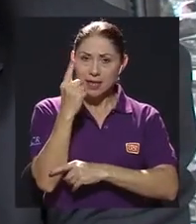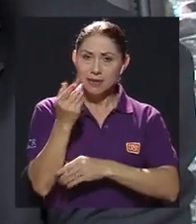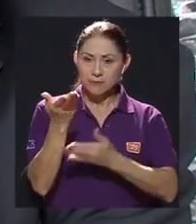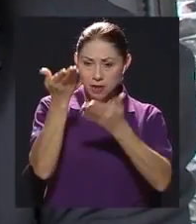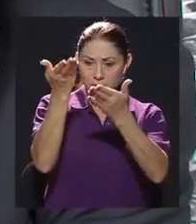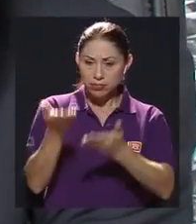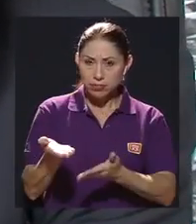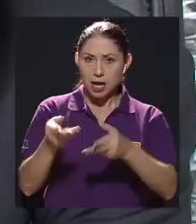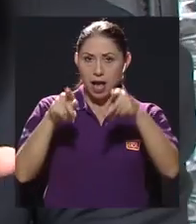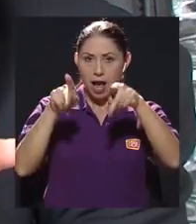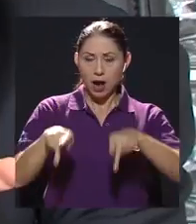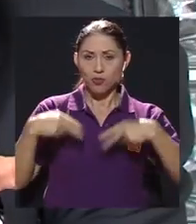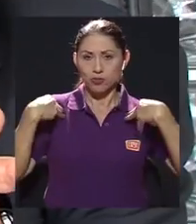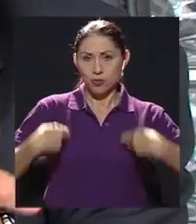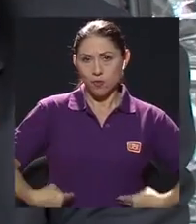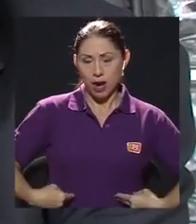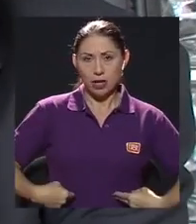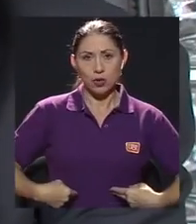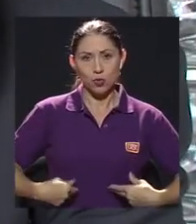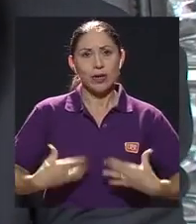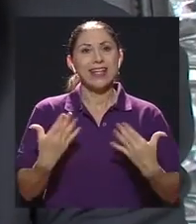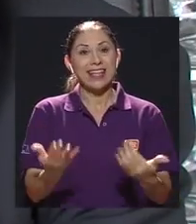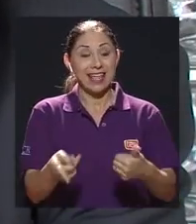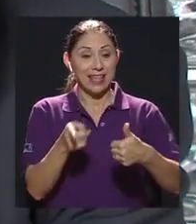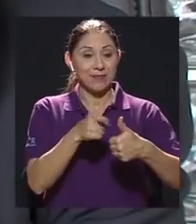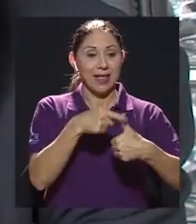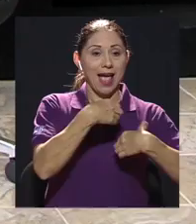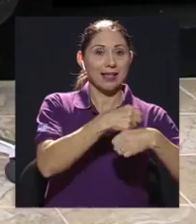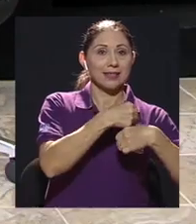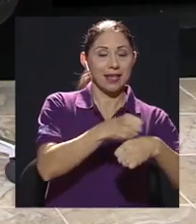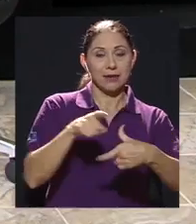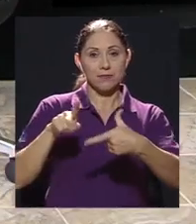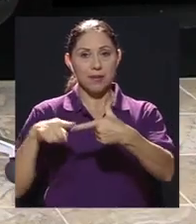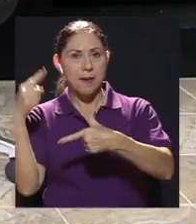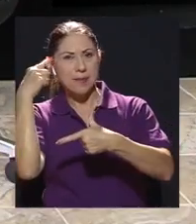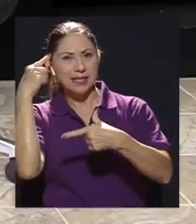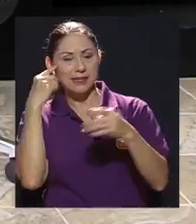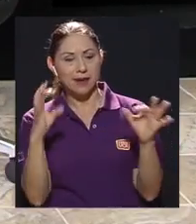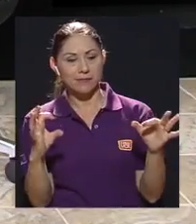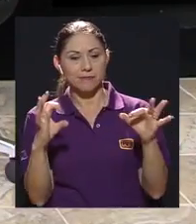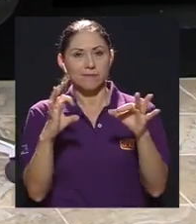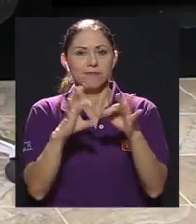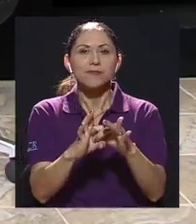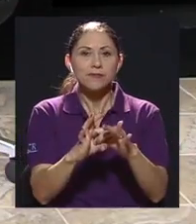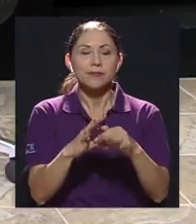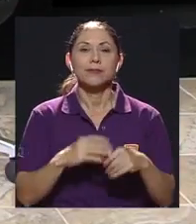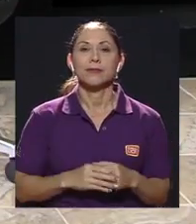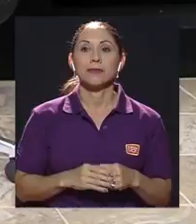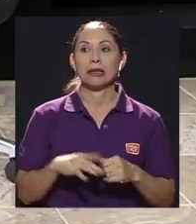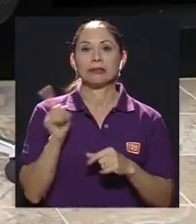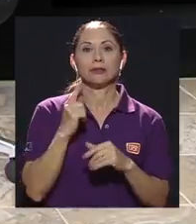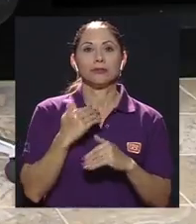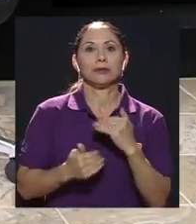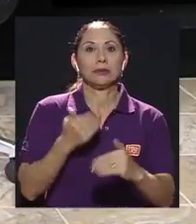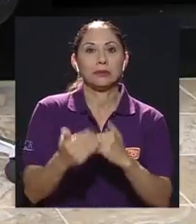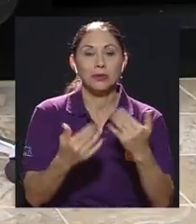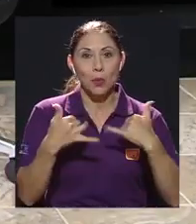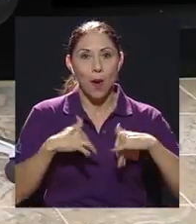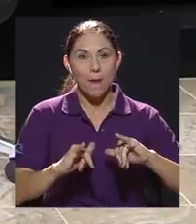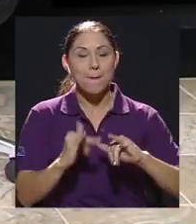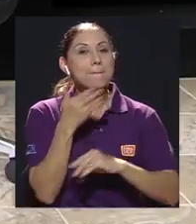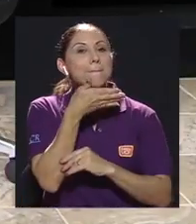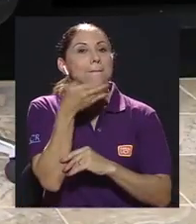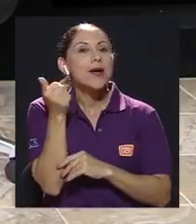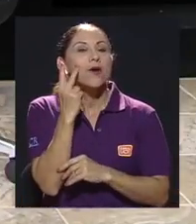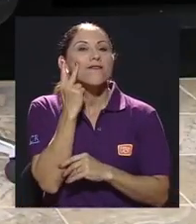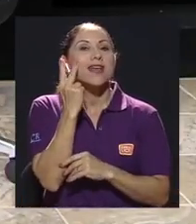humano en esa estrecha vinculación entre el hacer y el pensar. Randall, no te adelantes todavía. Mejor veamos